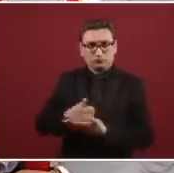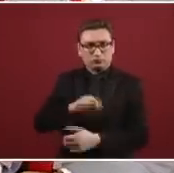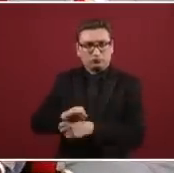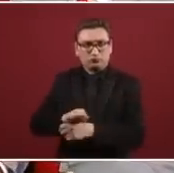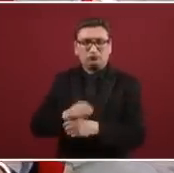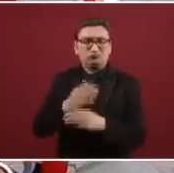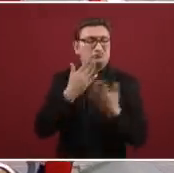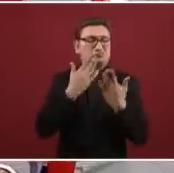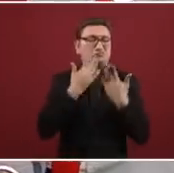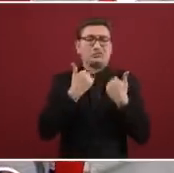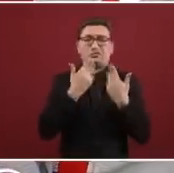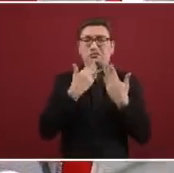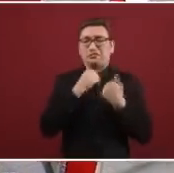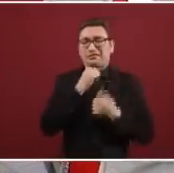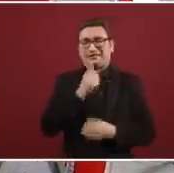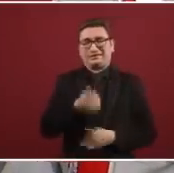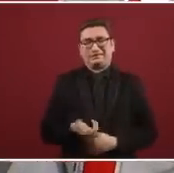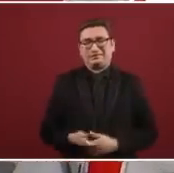no existía.